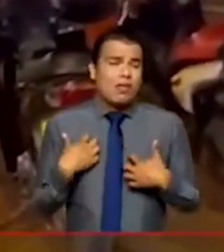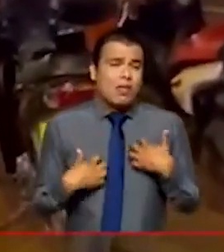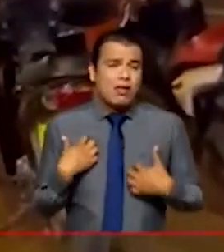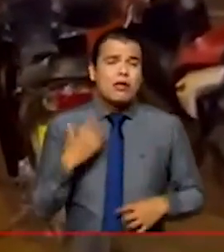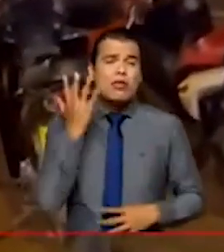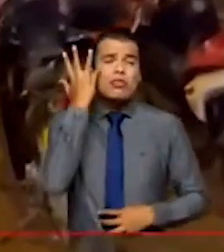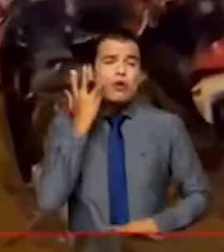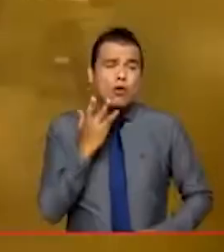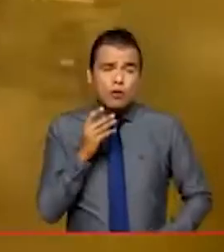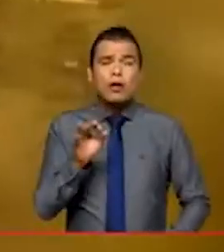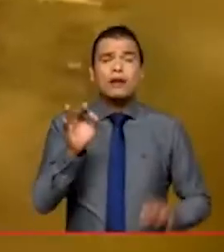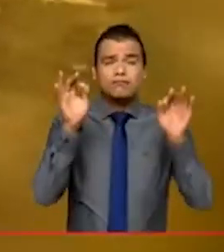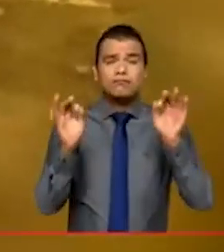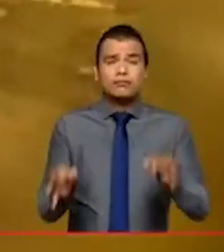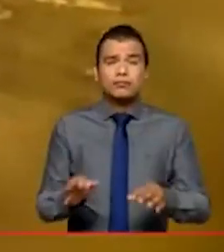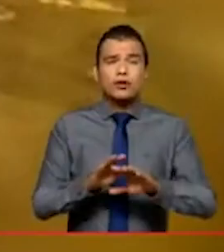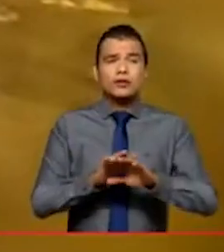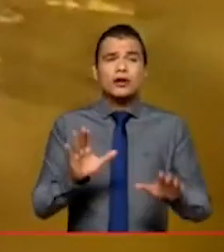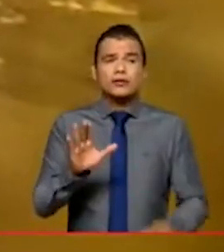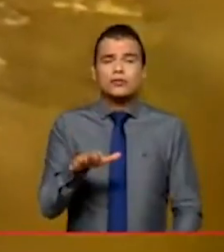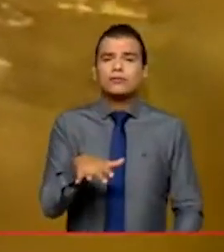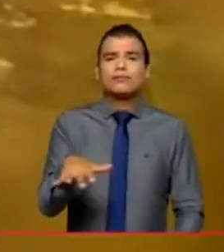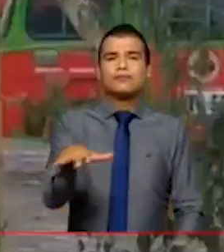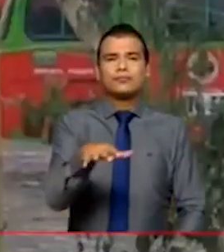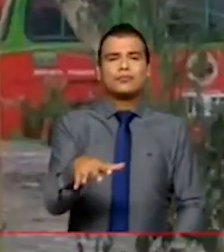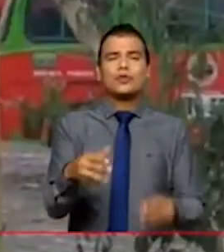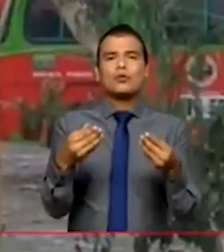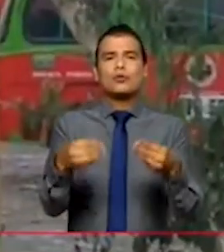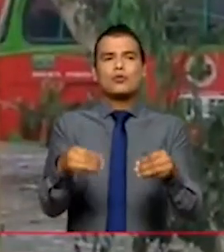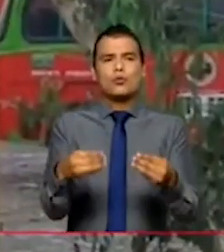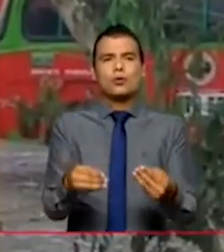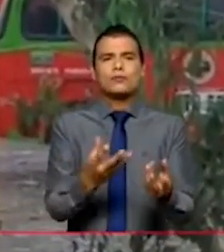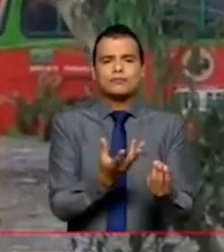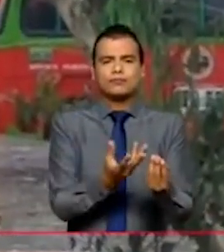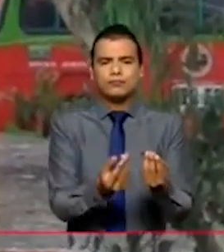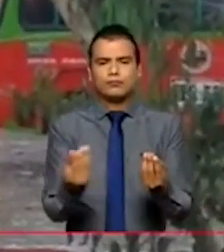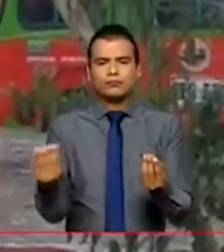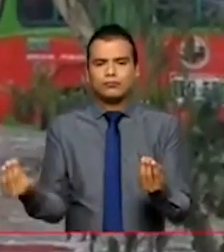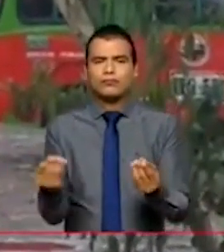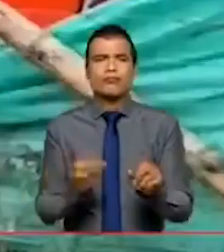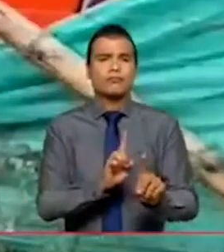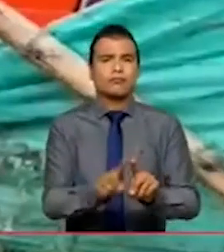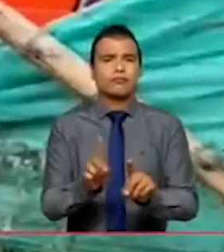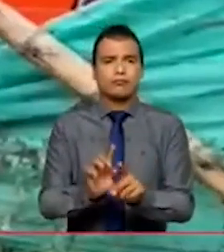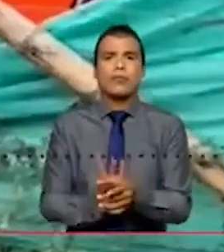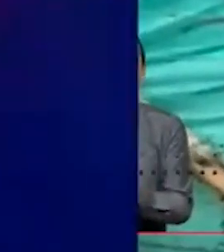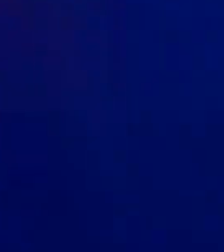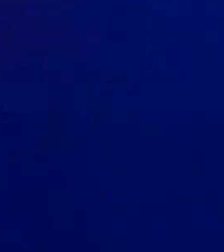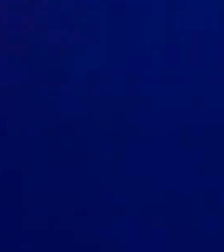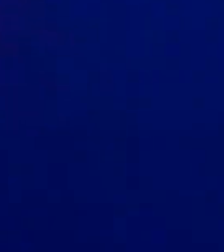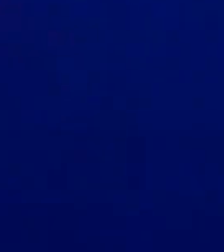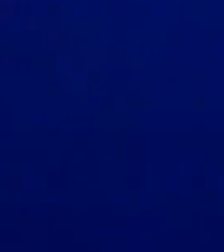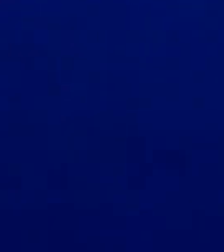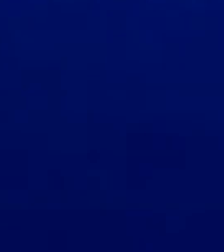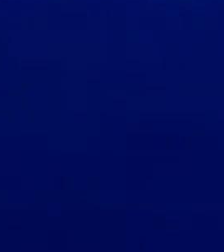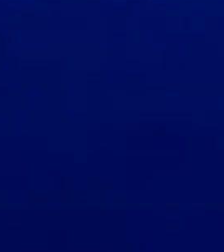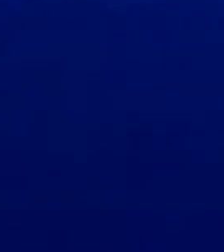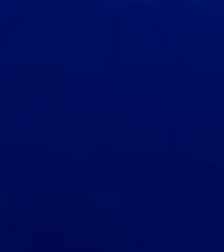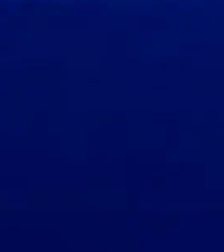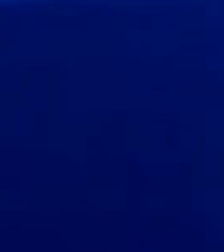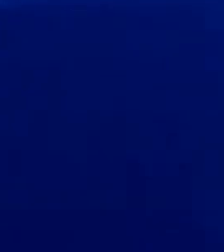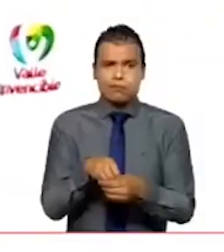es permanente. En la zona urbana de Tuluá, en grupos como Ley Capturada, y en la rural, las disidencias de las